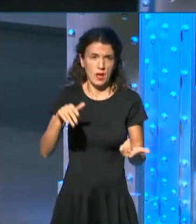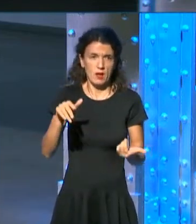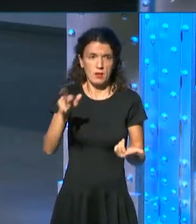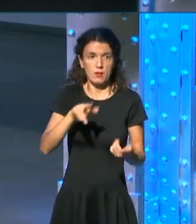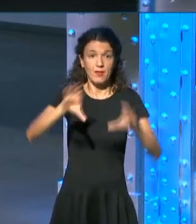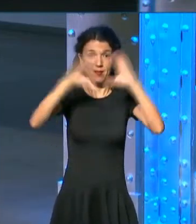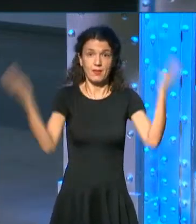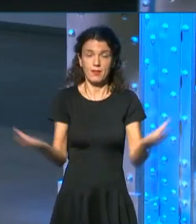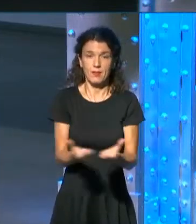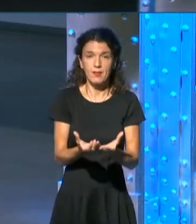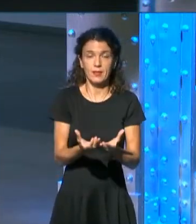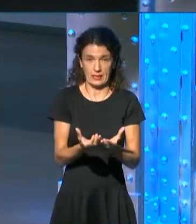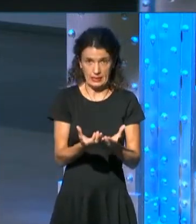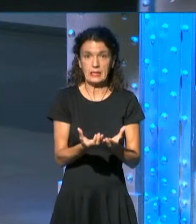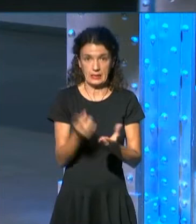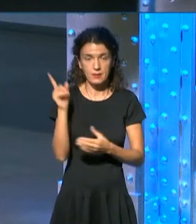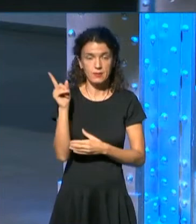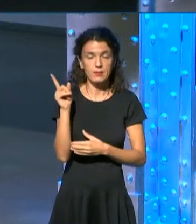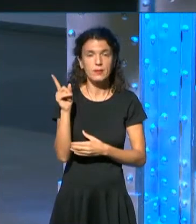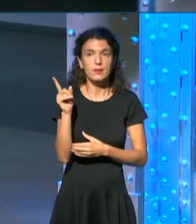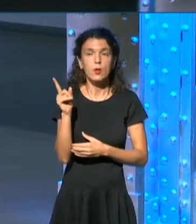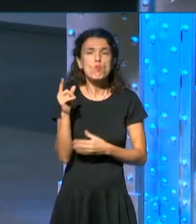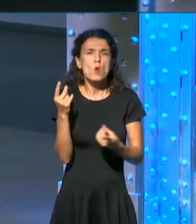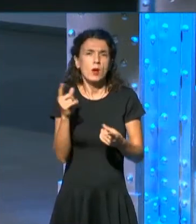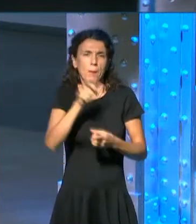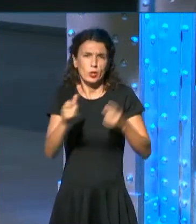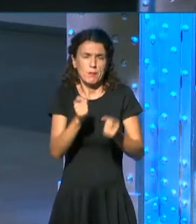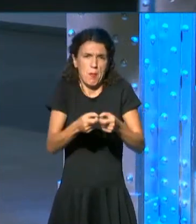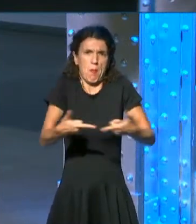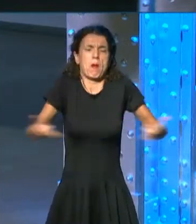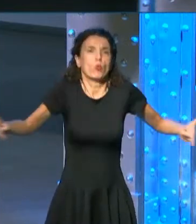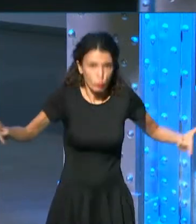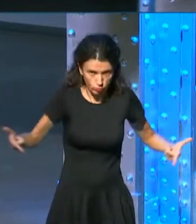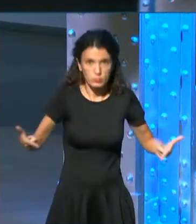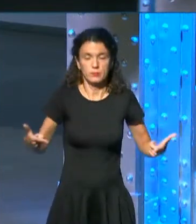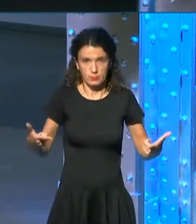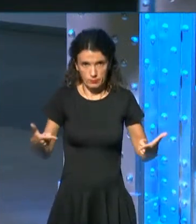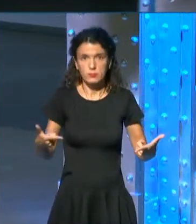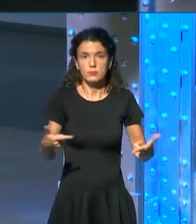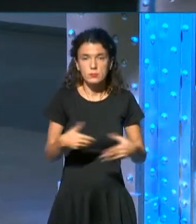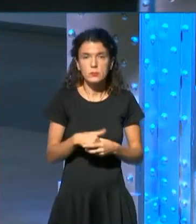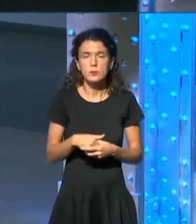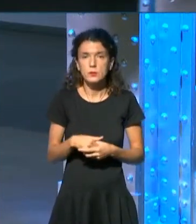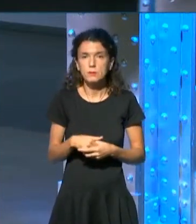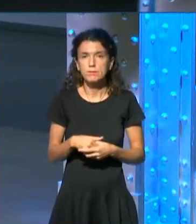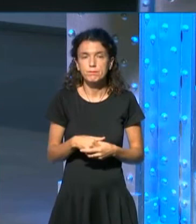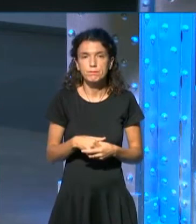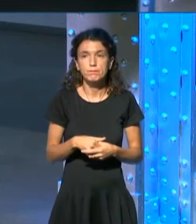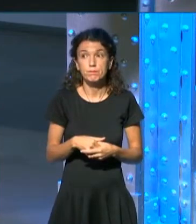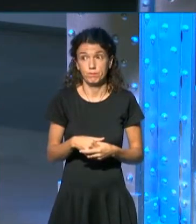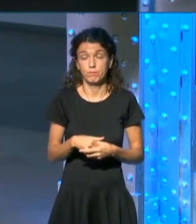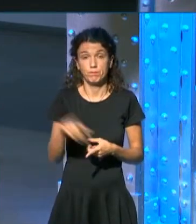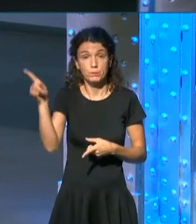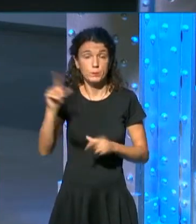de ocupar y superpoblar. Y y bueno, este es el